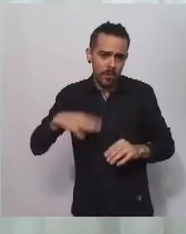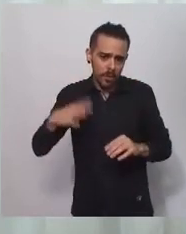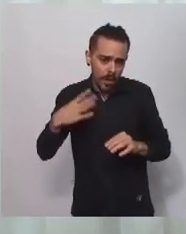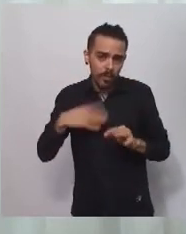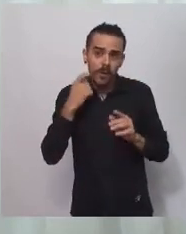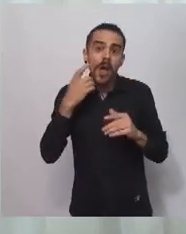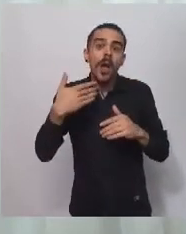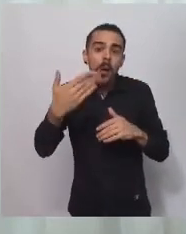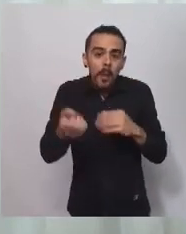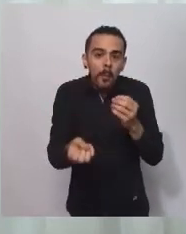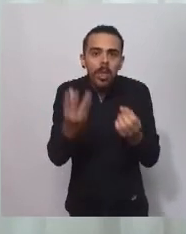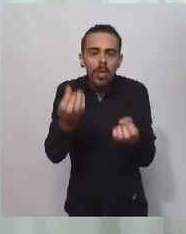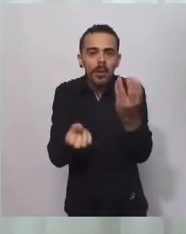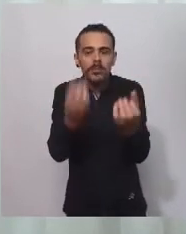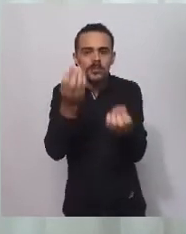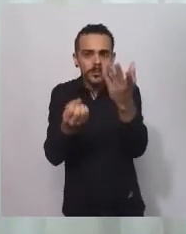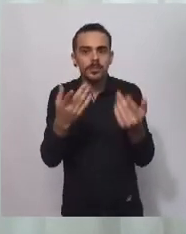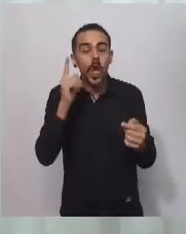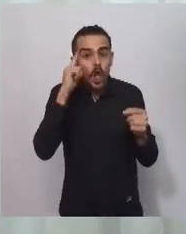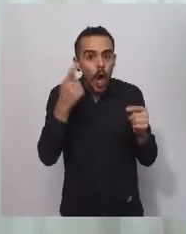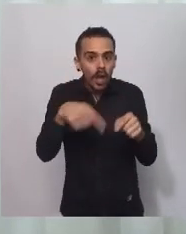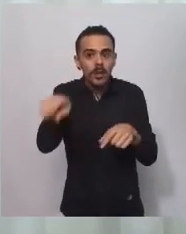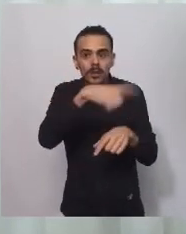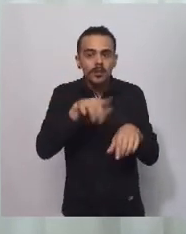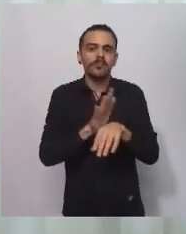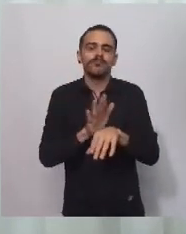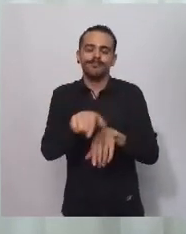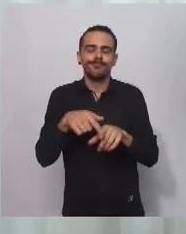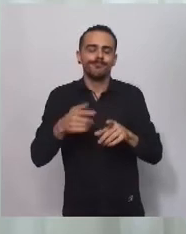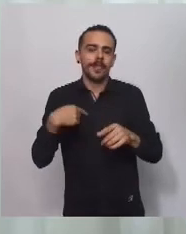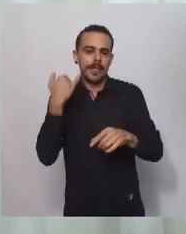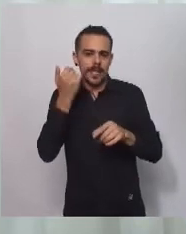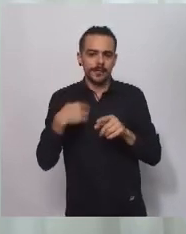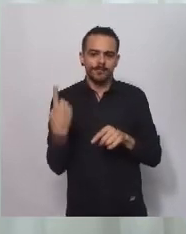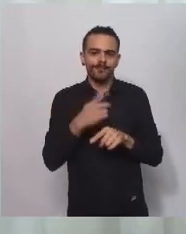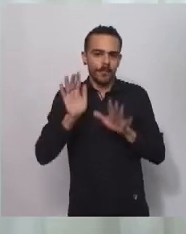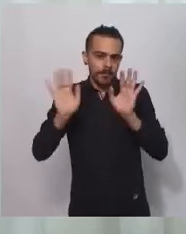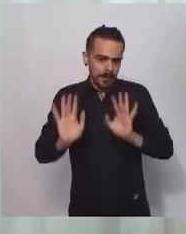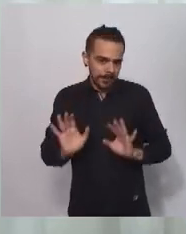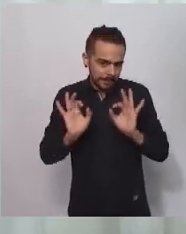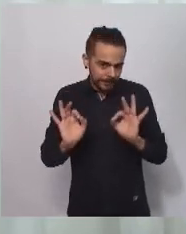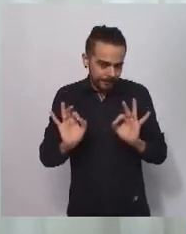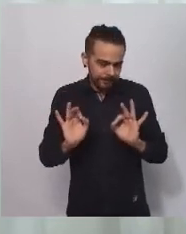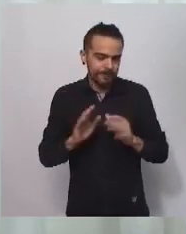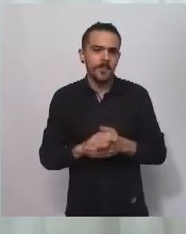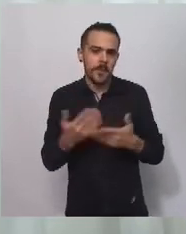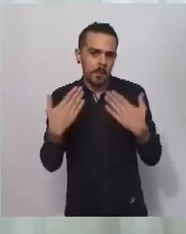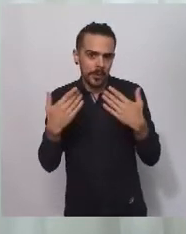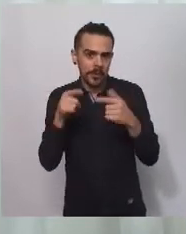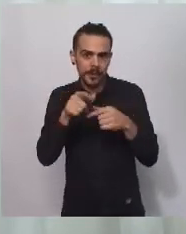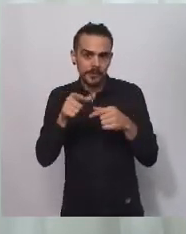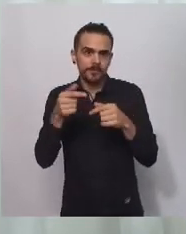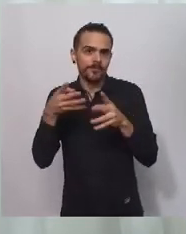trabajando en varias medidas que permitan llegado a una situación más grave